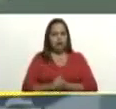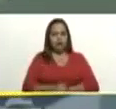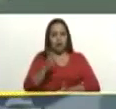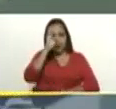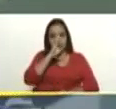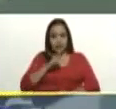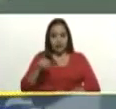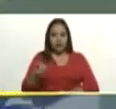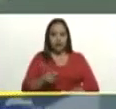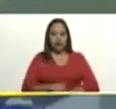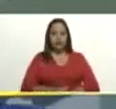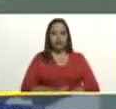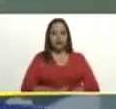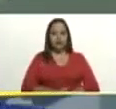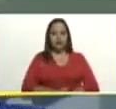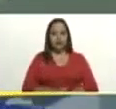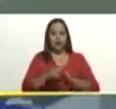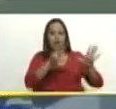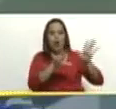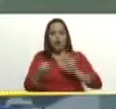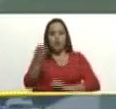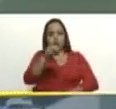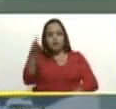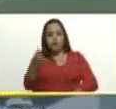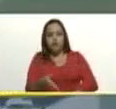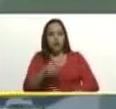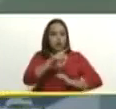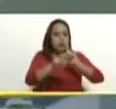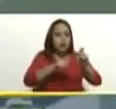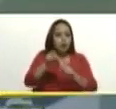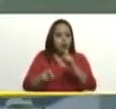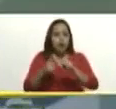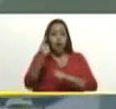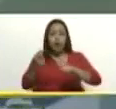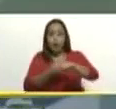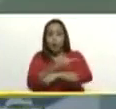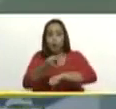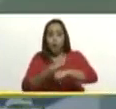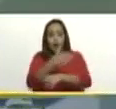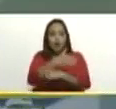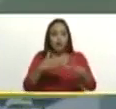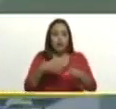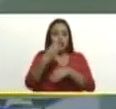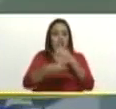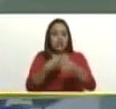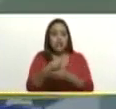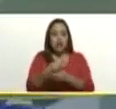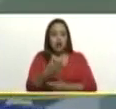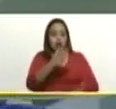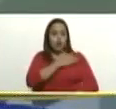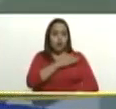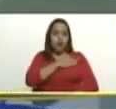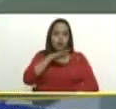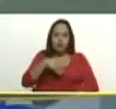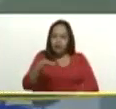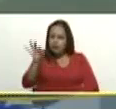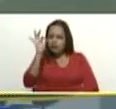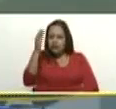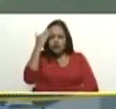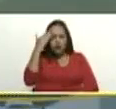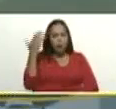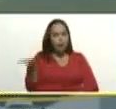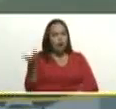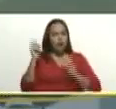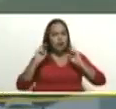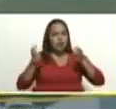Y el 80% de las preguntas durante una hora y media que le hicieron a Lula, ustedes pueden adivinar cuál fue el